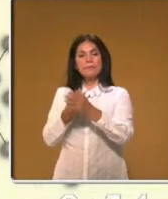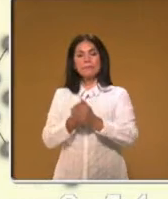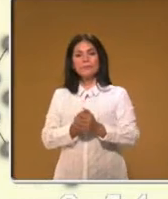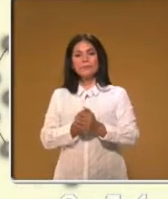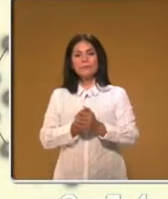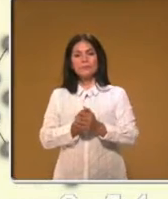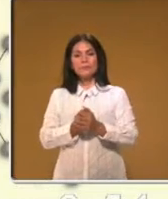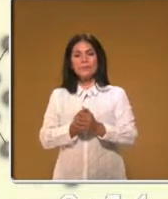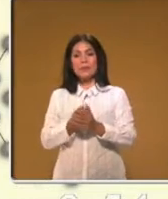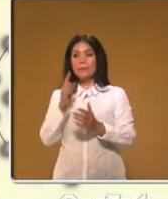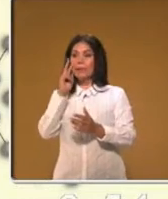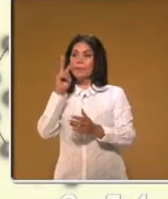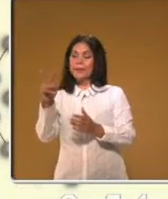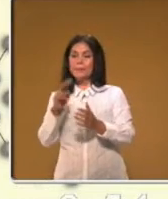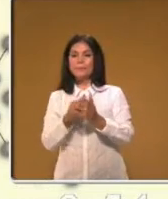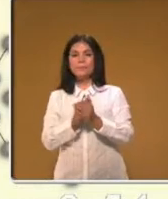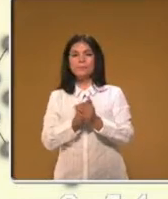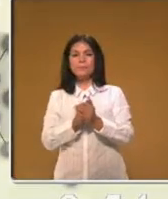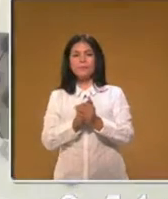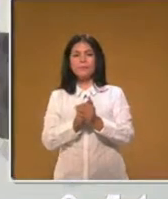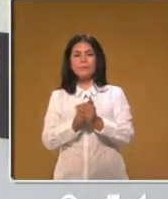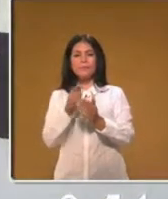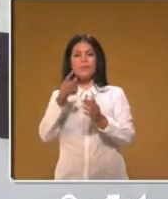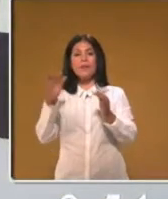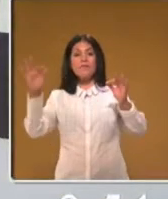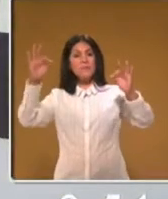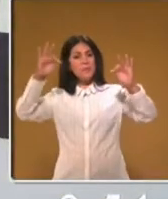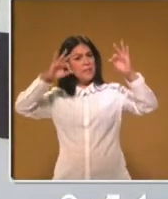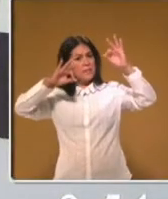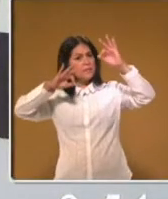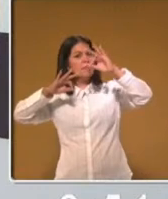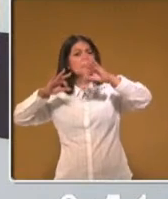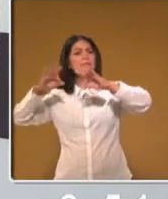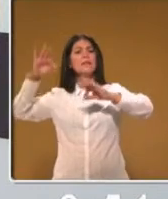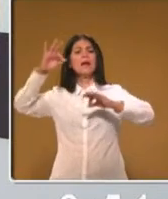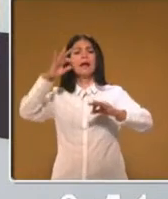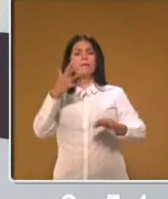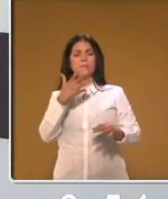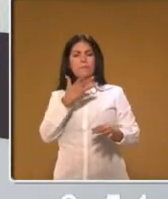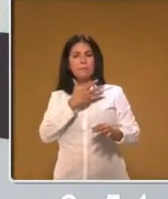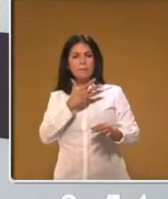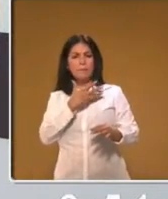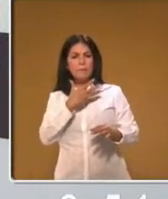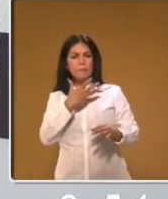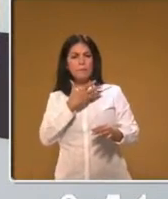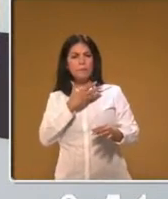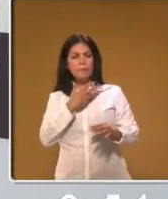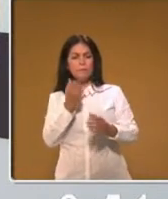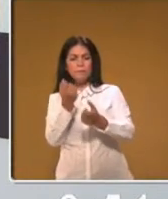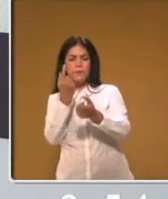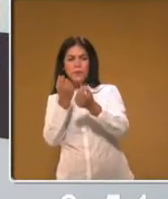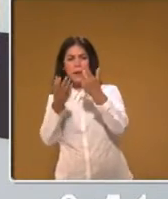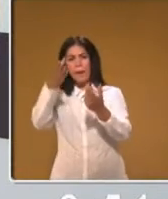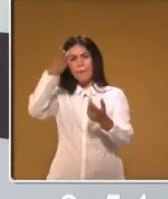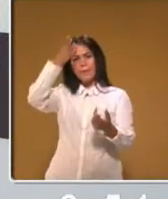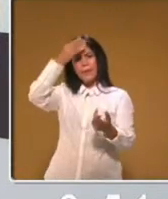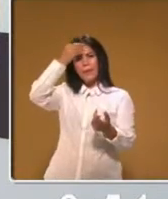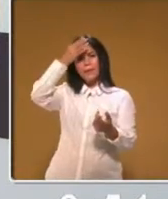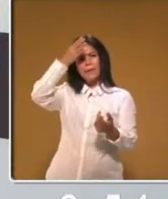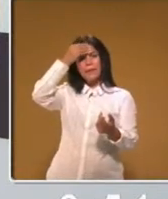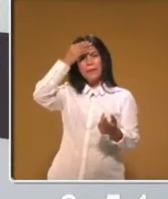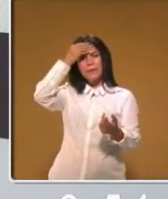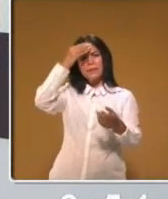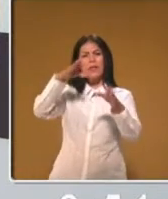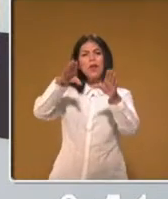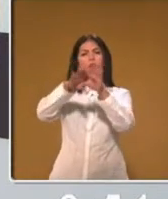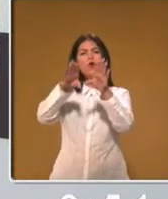que recordar, jóvenes, que ustedes en la asignatura de física en algún momento tuvieron que abordar los modelos, por ejemplo, en el tema del universo